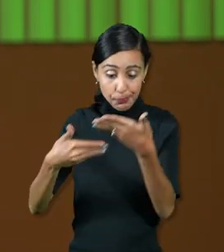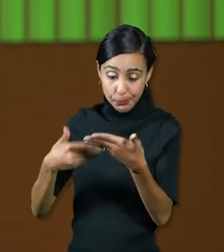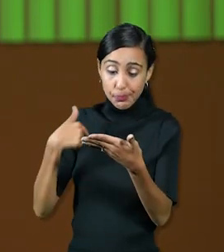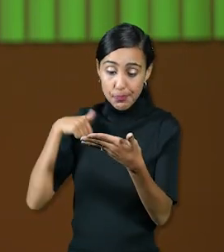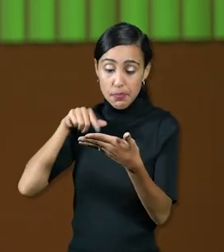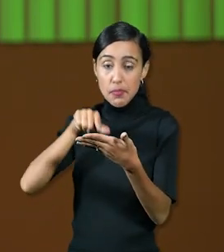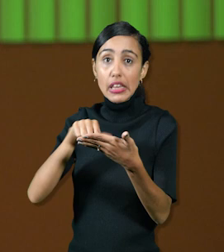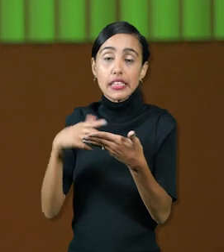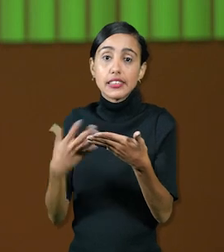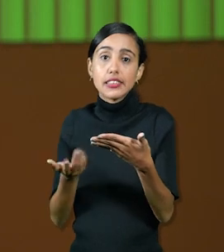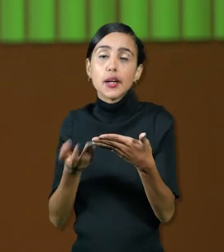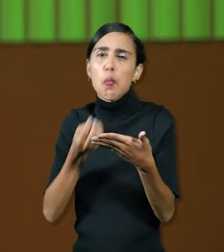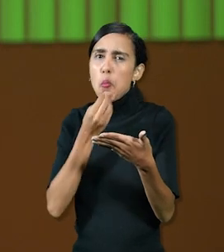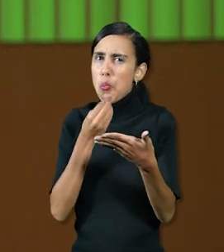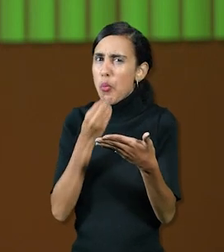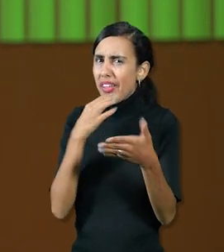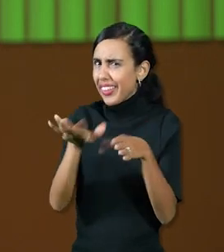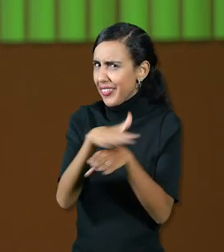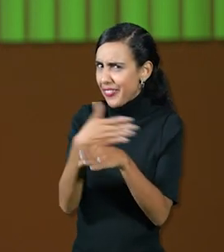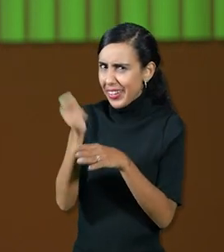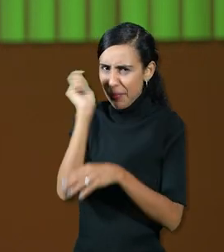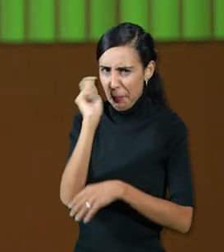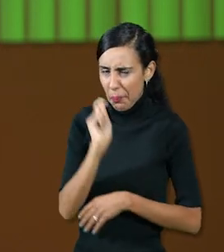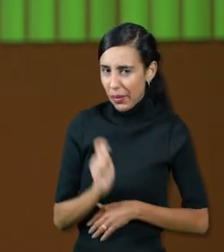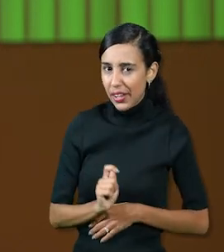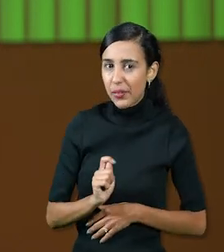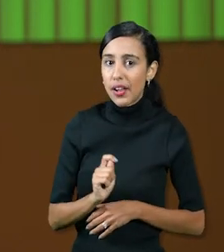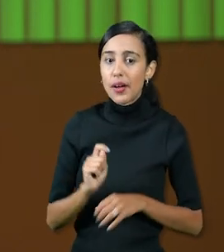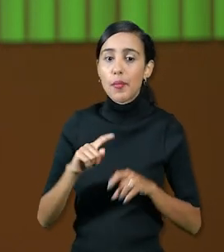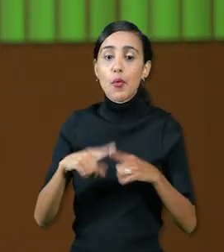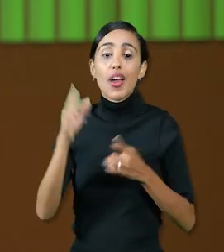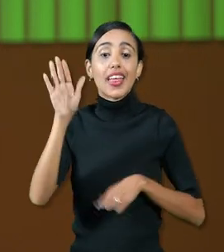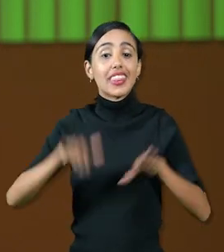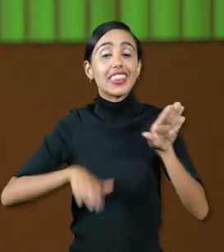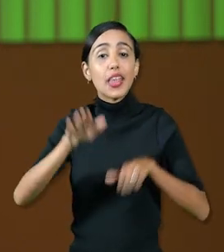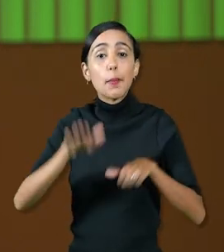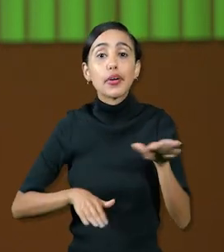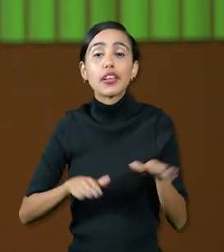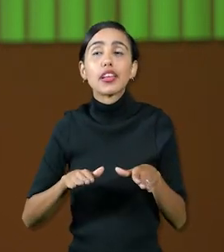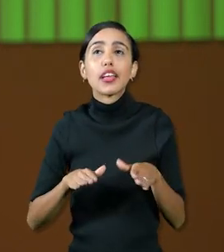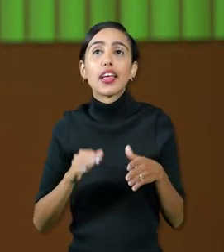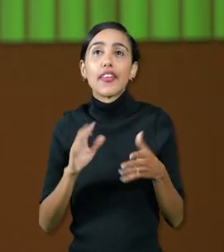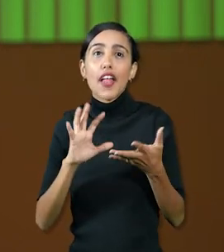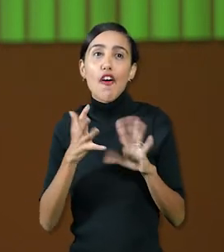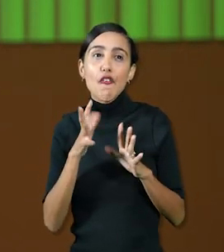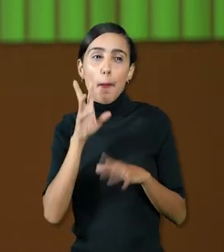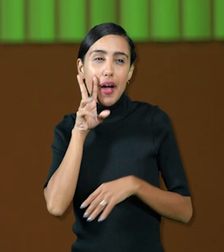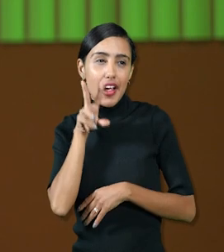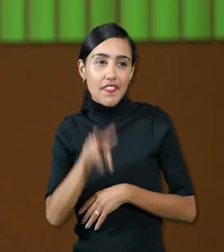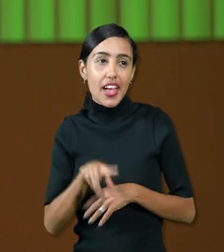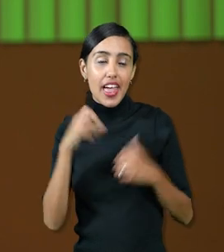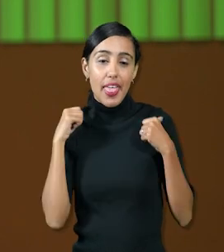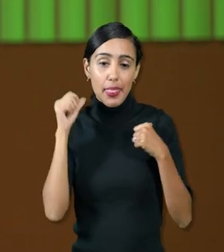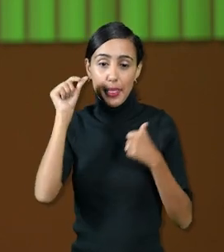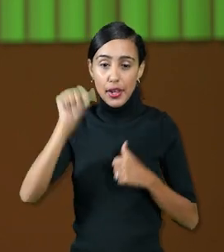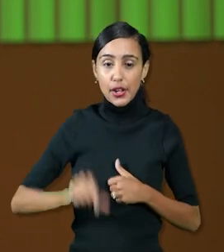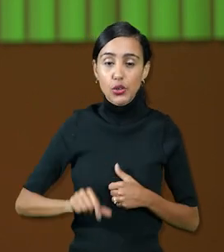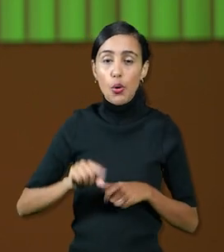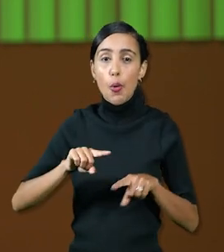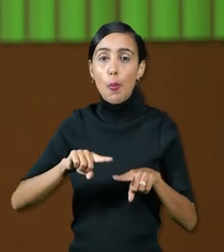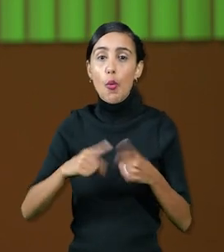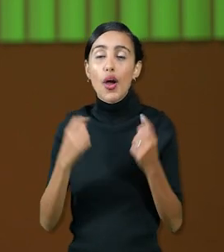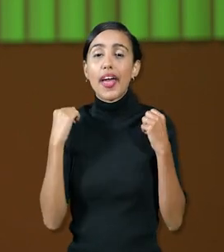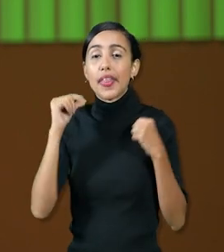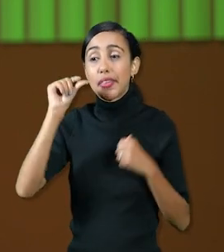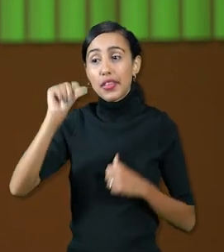dirigir, pueden salir diferentes películas. O sea, todo depende del punto de vista del director, porque los directores se